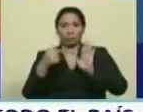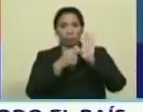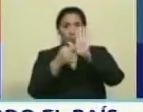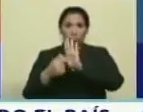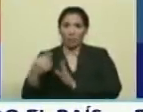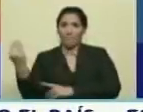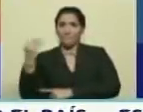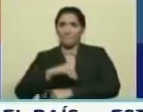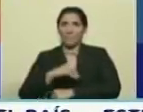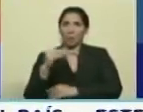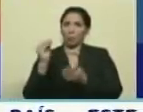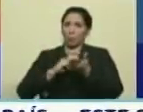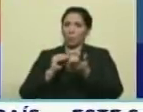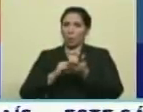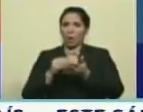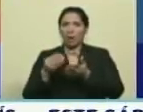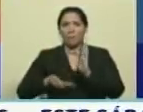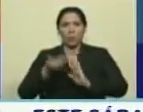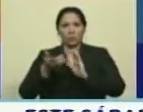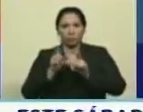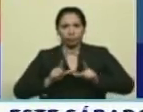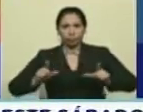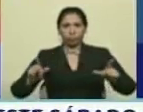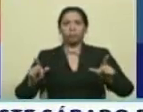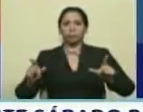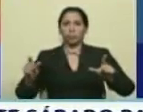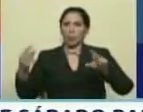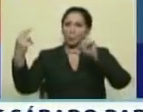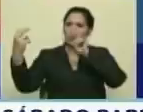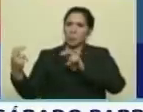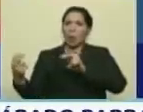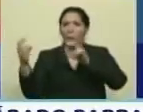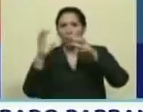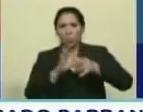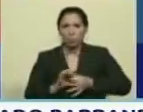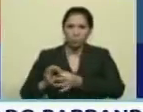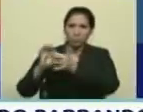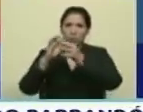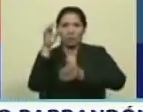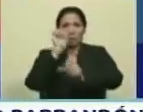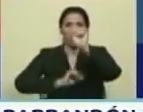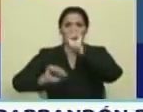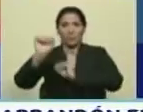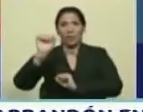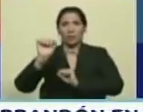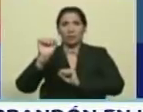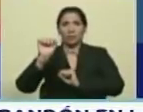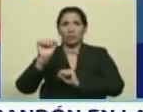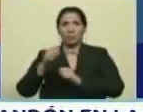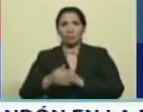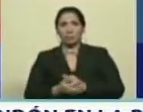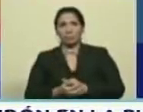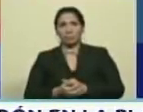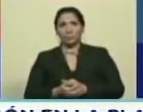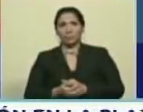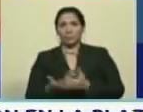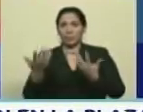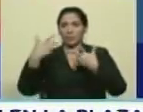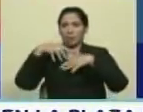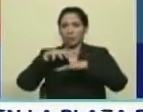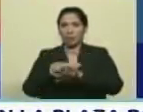una vez que es un eficaz espacio de concertación, unidad, defensa de las causas más justas,